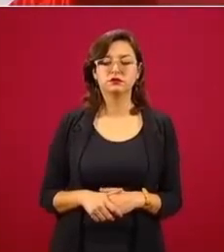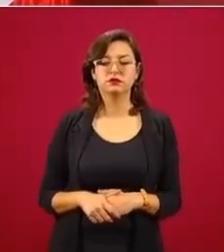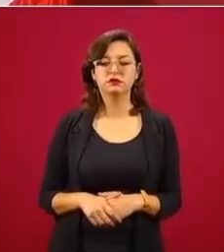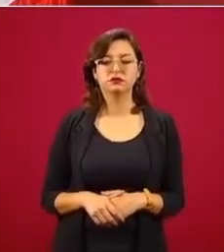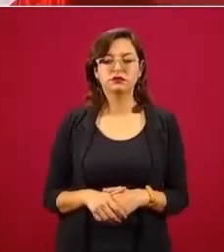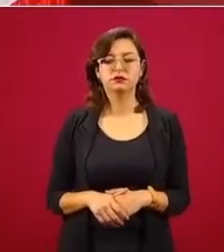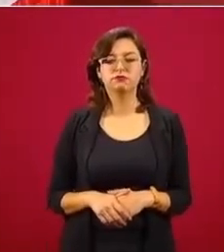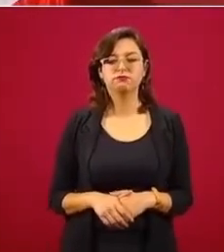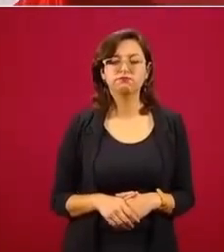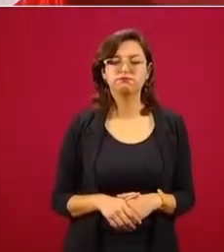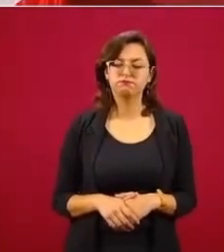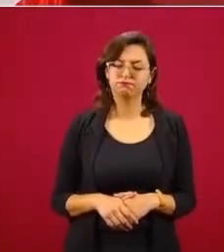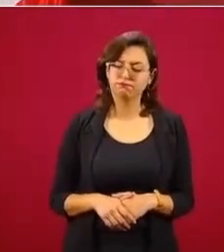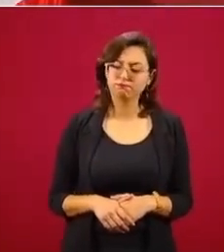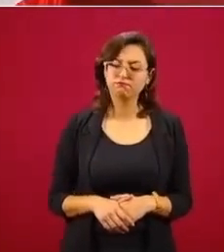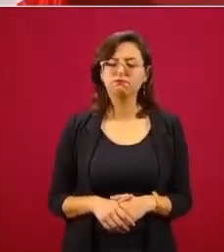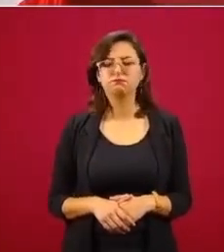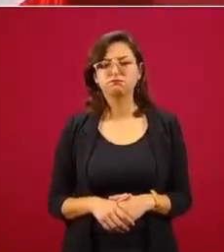tenemos